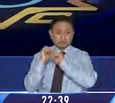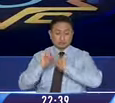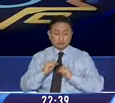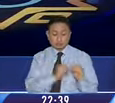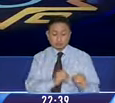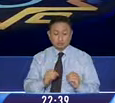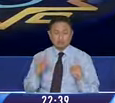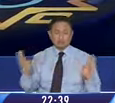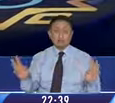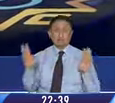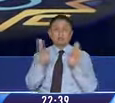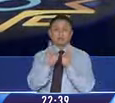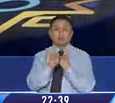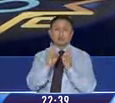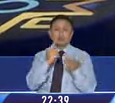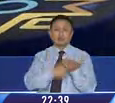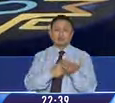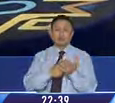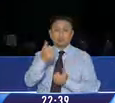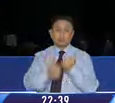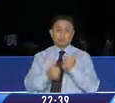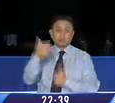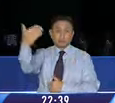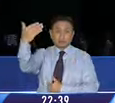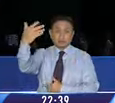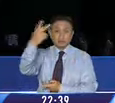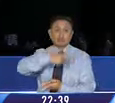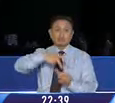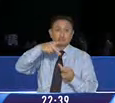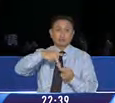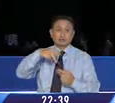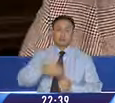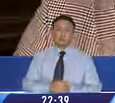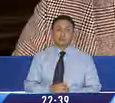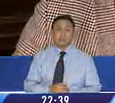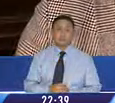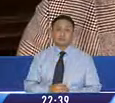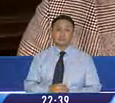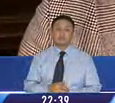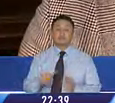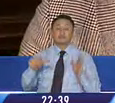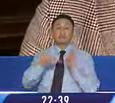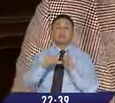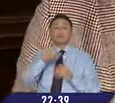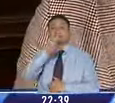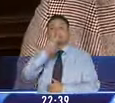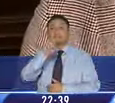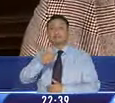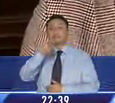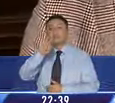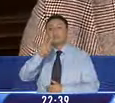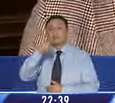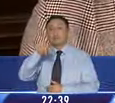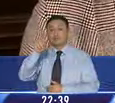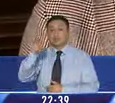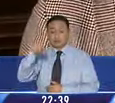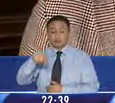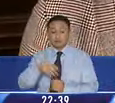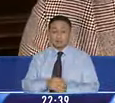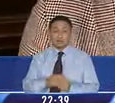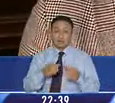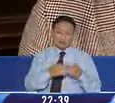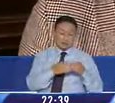dicho encuentro entre sus candidatos a la alcaldía y prefectura respectivamente. El artículo 202.2 señala que aquellas